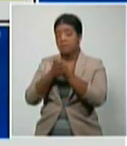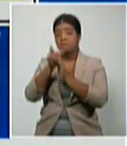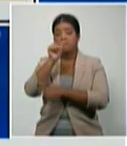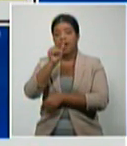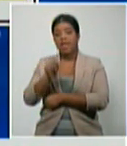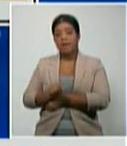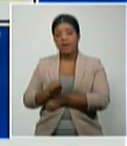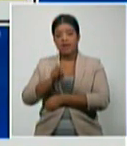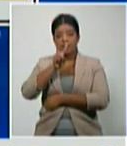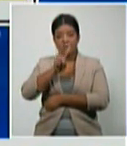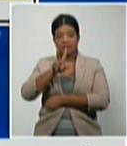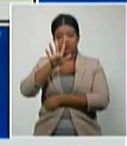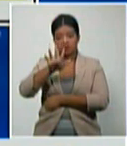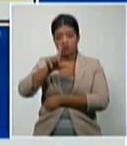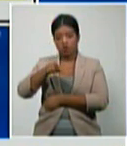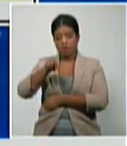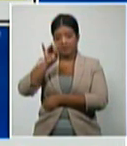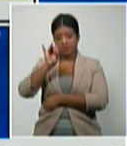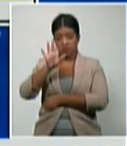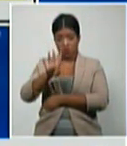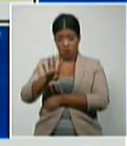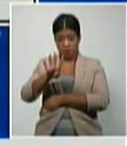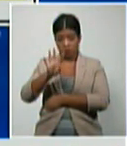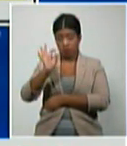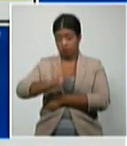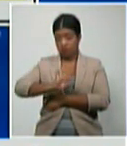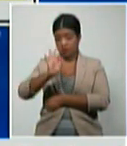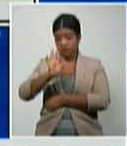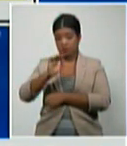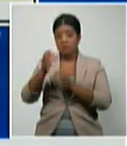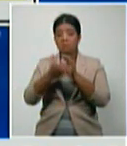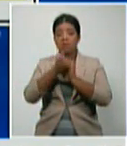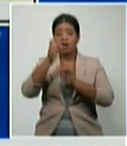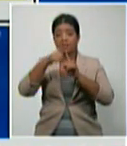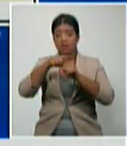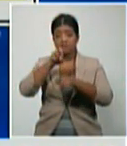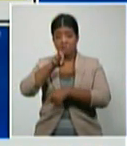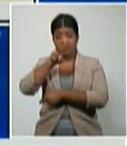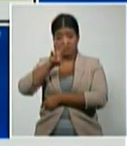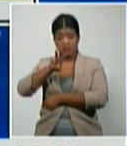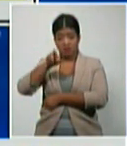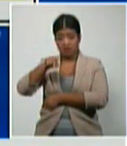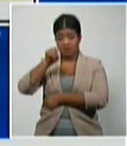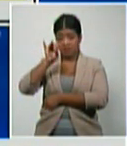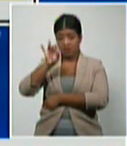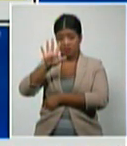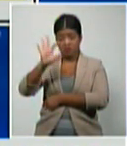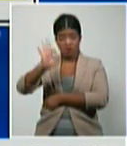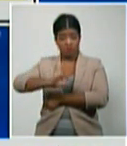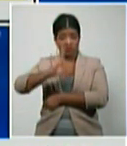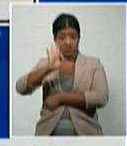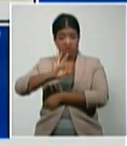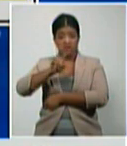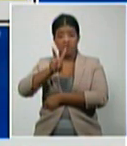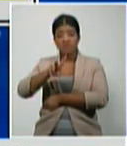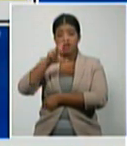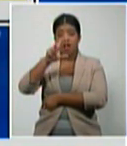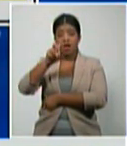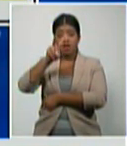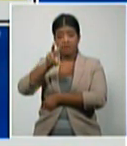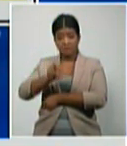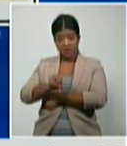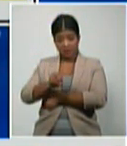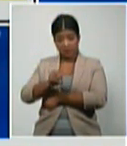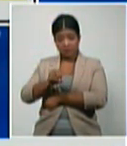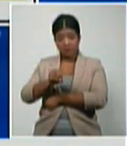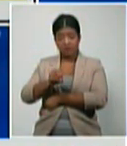25,74, Matanzas 23,75, Villa Clara 20,19, Artemisa